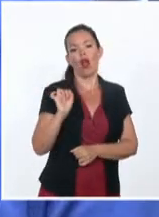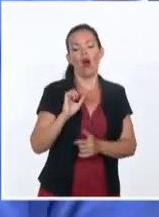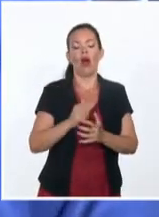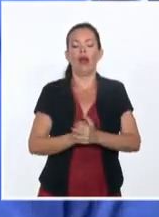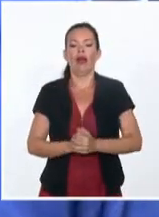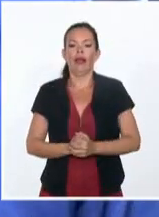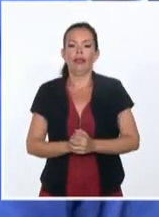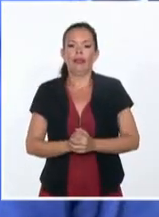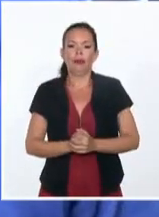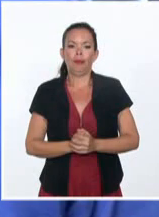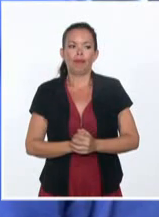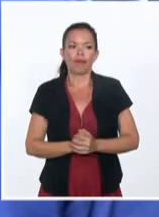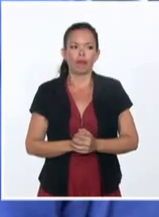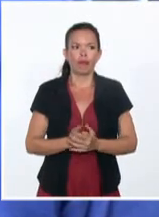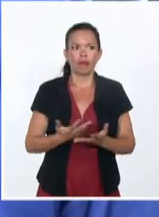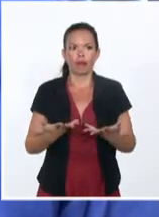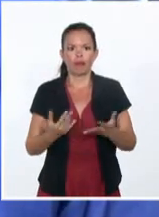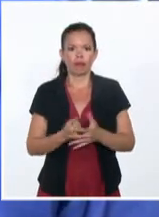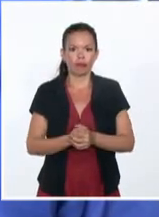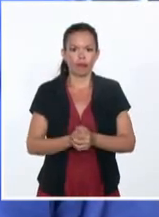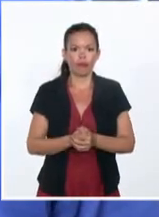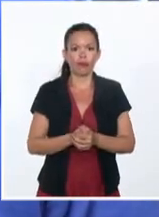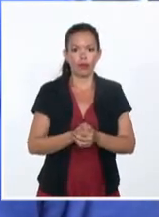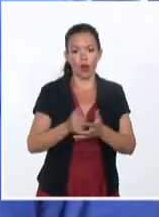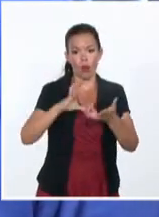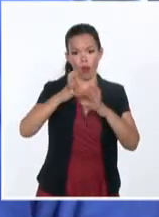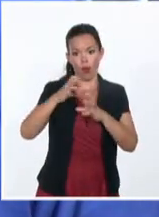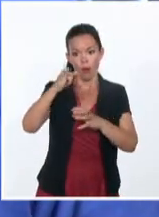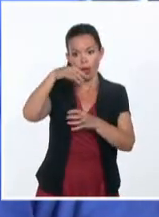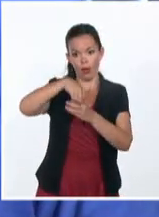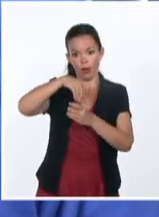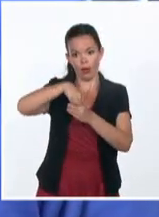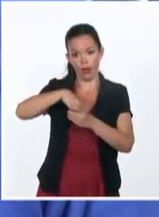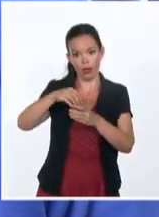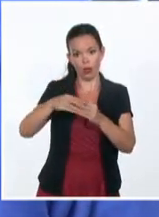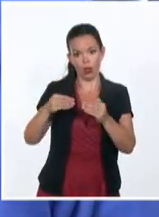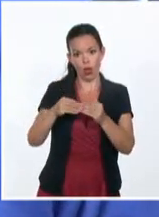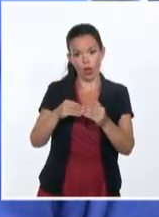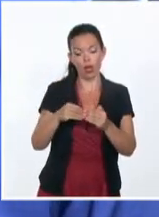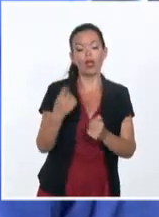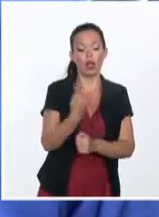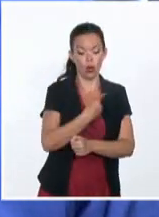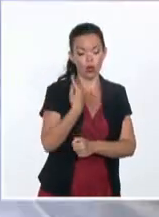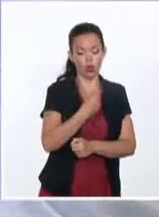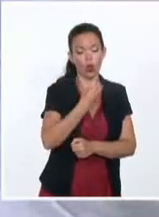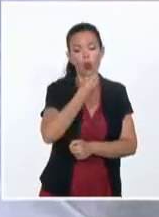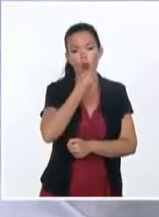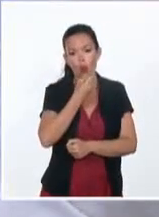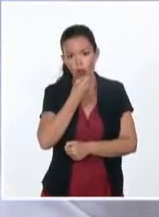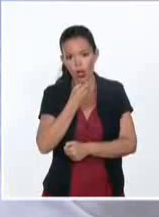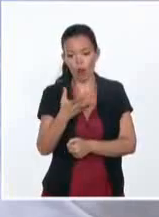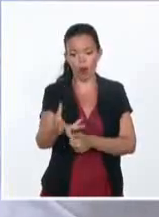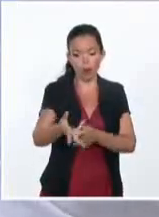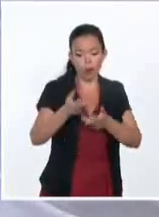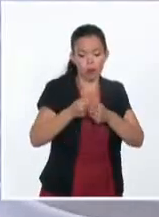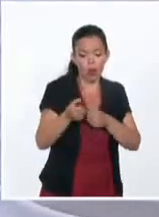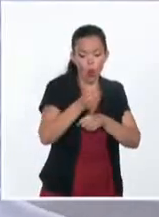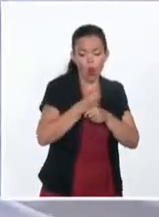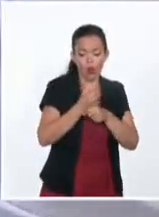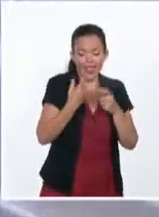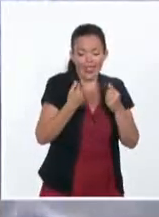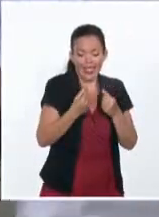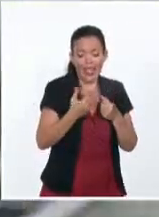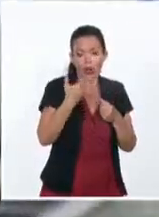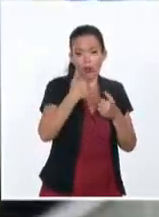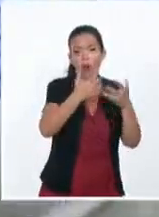podíamos tener ese financiamiento, nosotros podíamos llegar a echar a andar la planta en una frecuencia, vamos a decir,